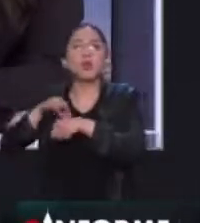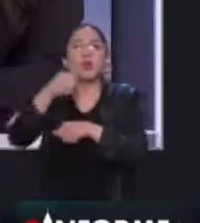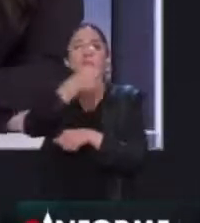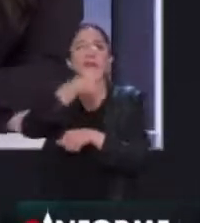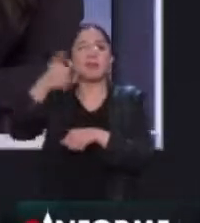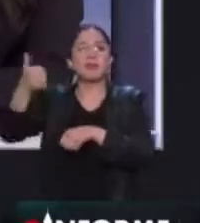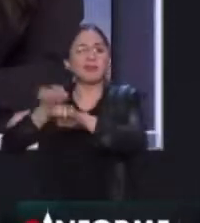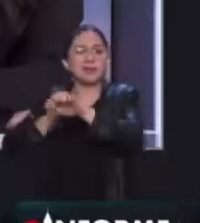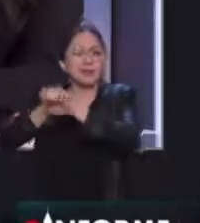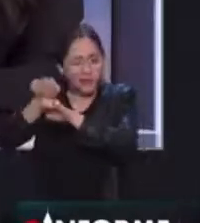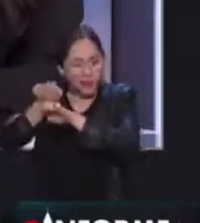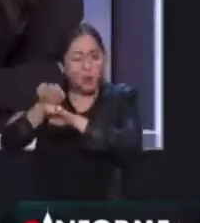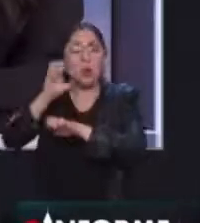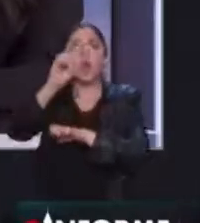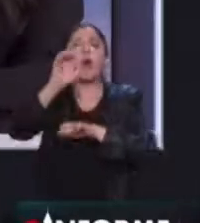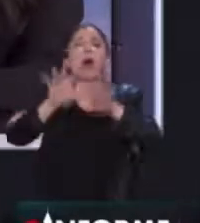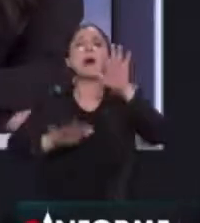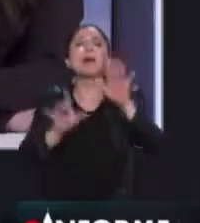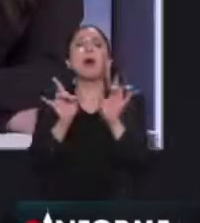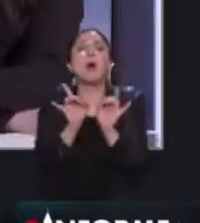en casos de muertes maternas